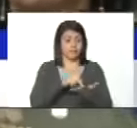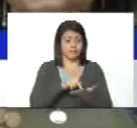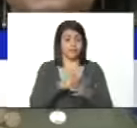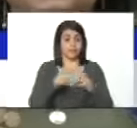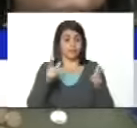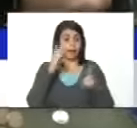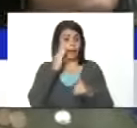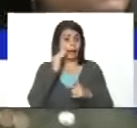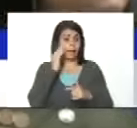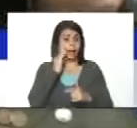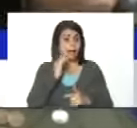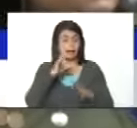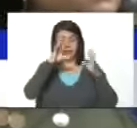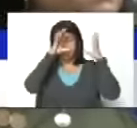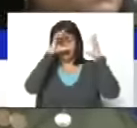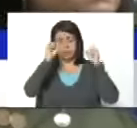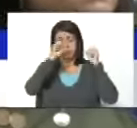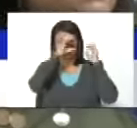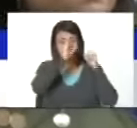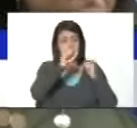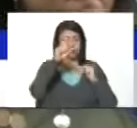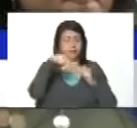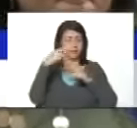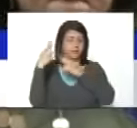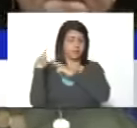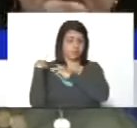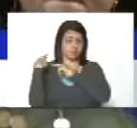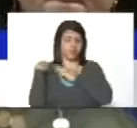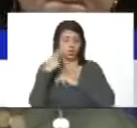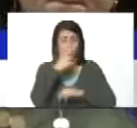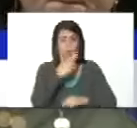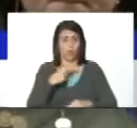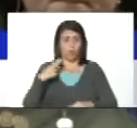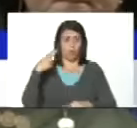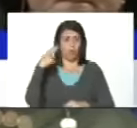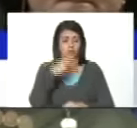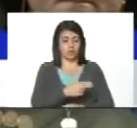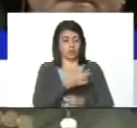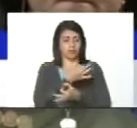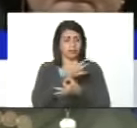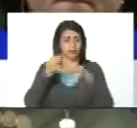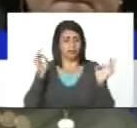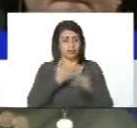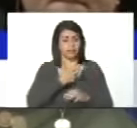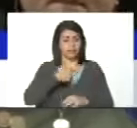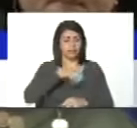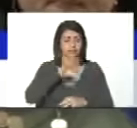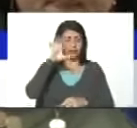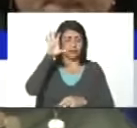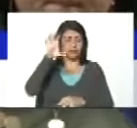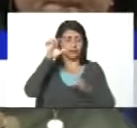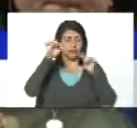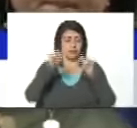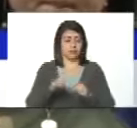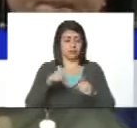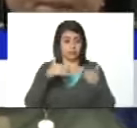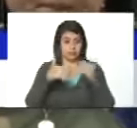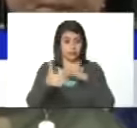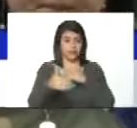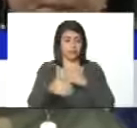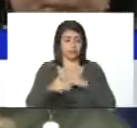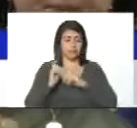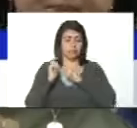amplia trayectoria diplomática, además representa el compromiso y la excelencia de nuestra nación en este ámbito.